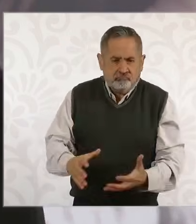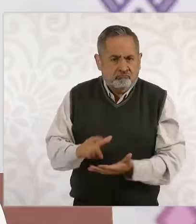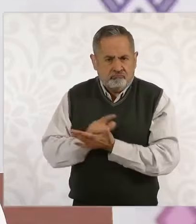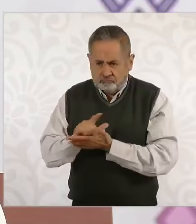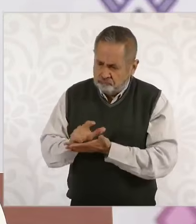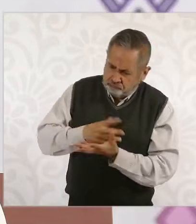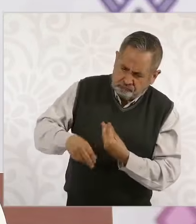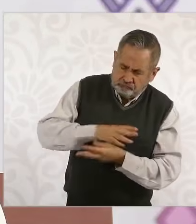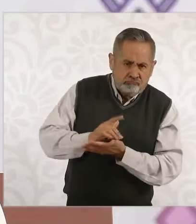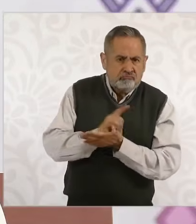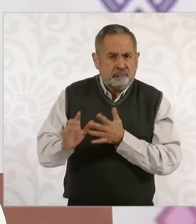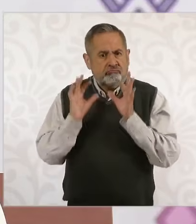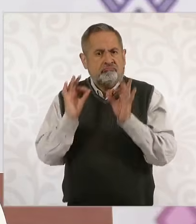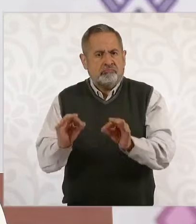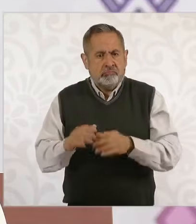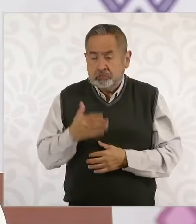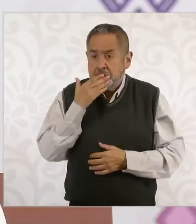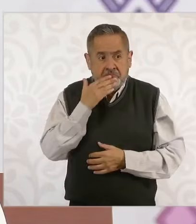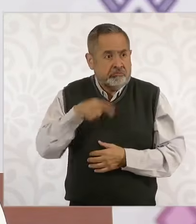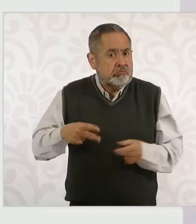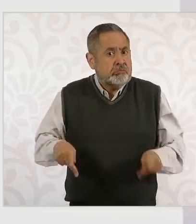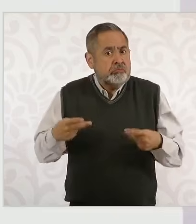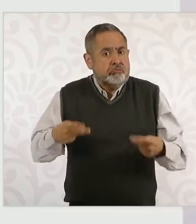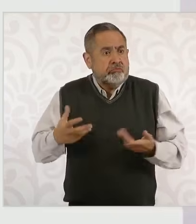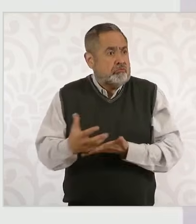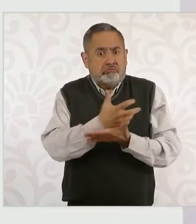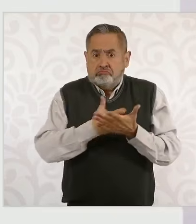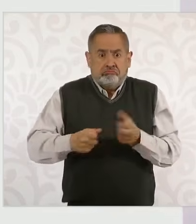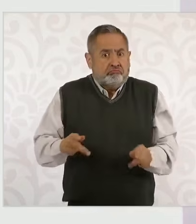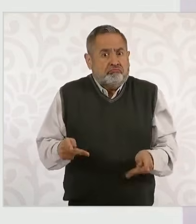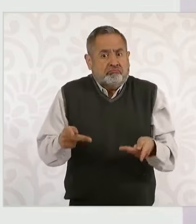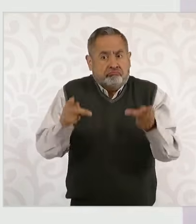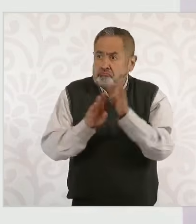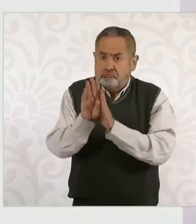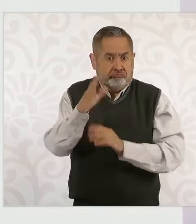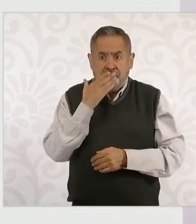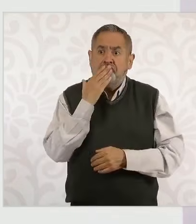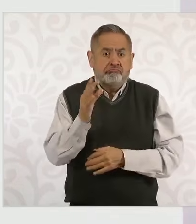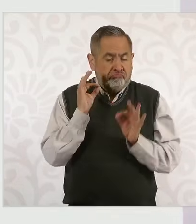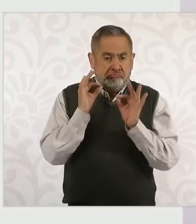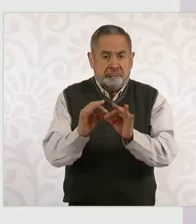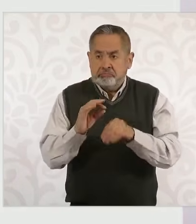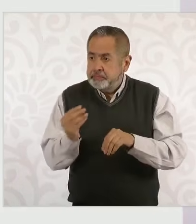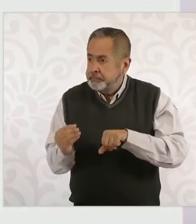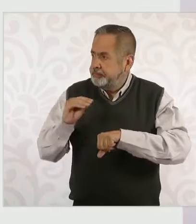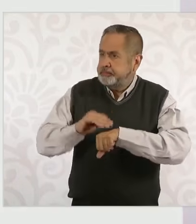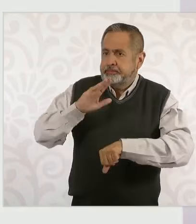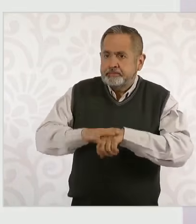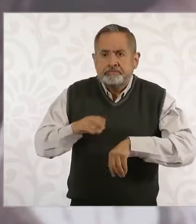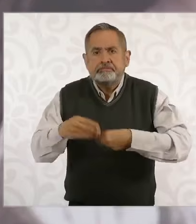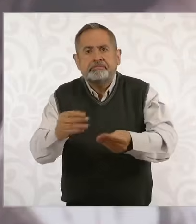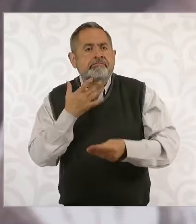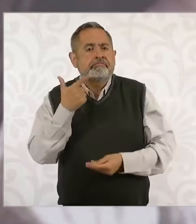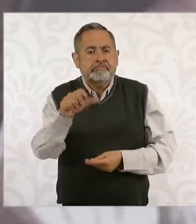refinerías, de tal manera que lo estamos consumiendo internamente. Por eso es que nuestras ventas, nuestros productos, el valor agregado que le damos a las